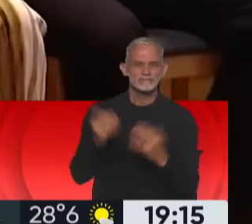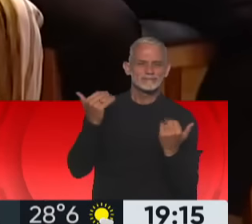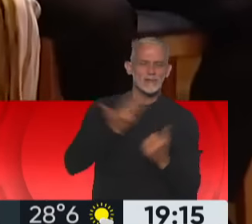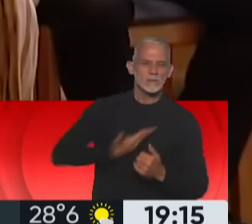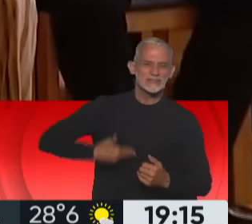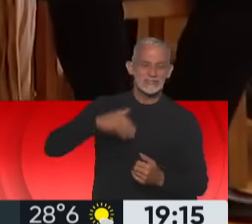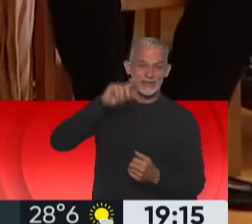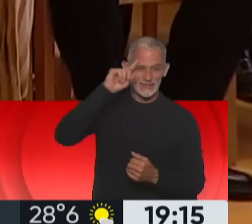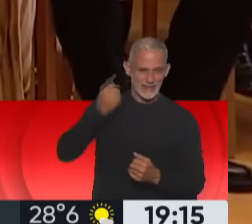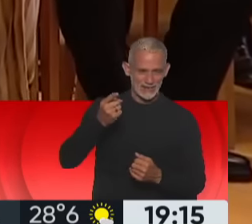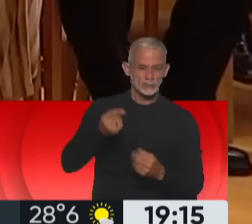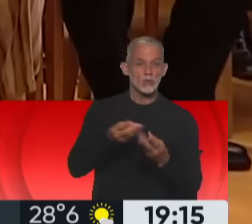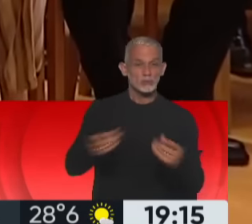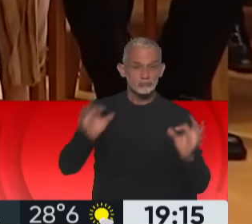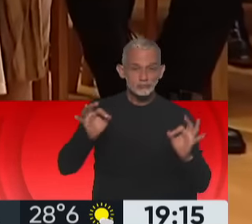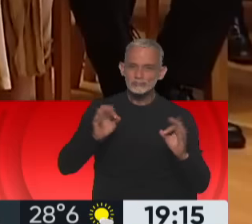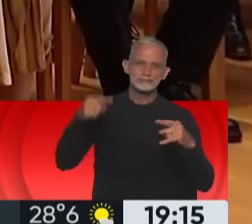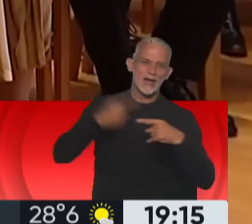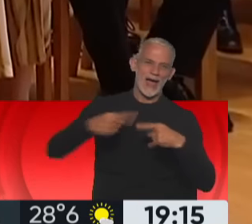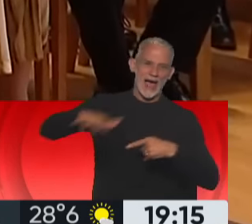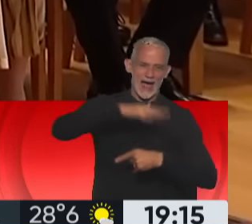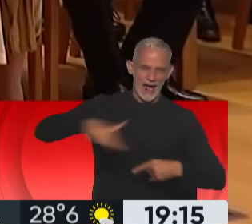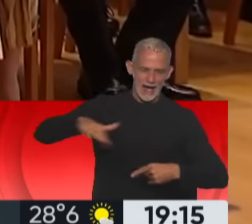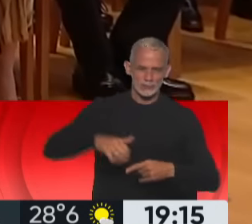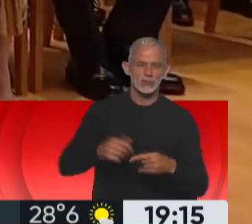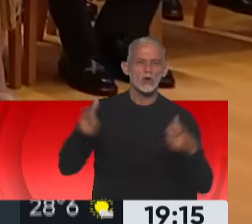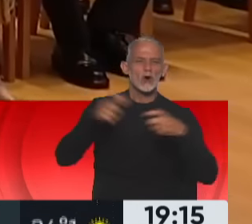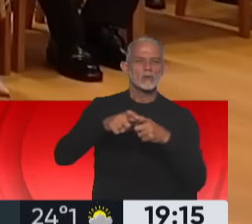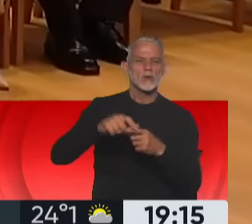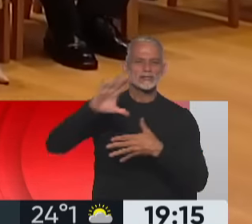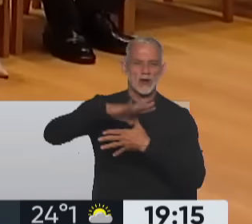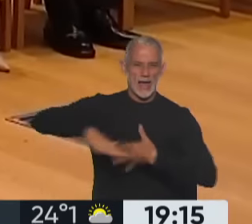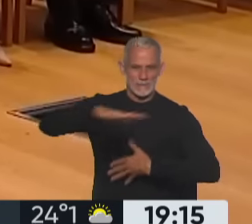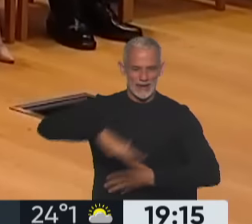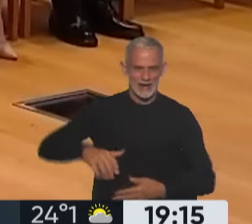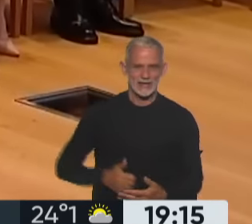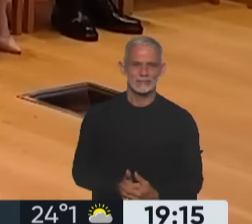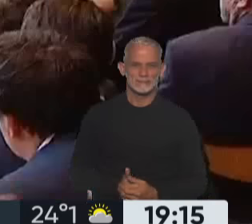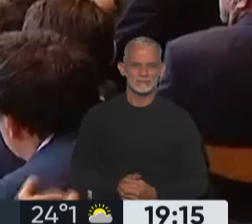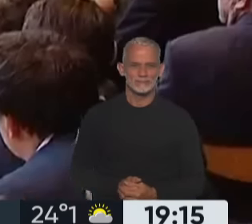Nación y damos por finalizado el presente acto en Corporación América. Muchas gracias.